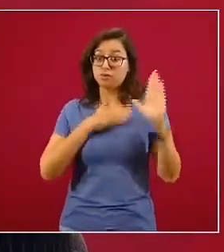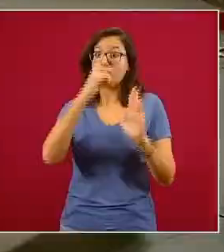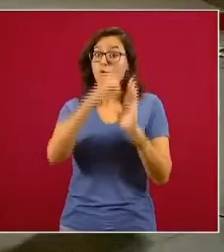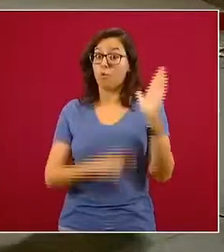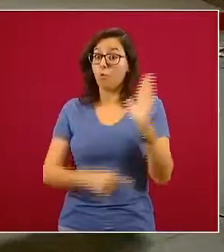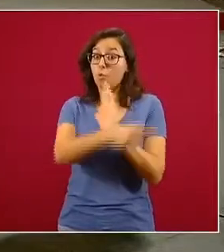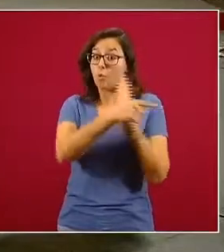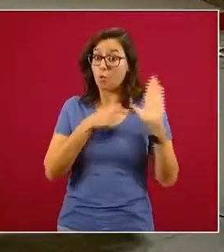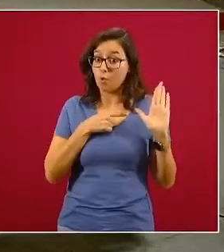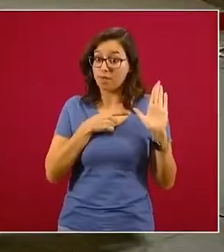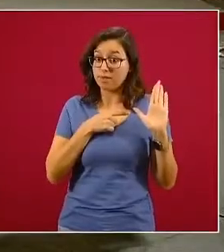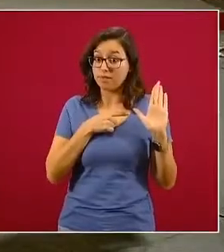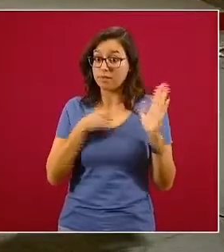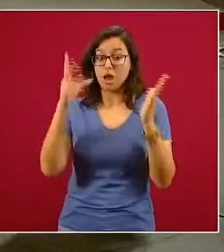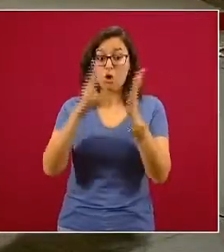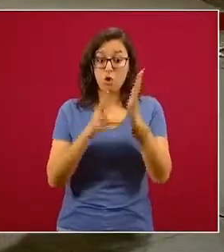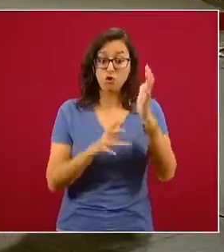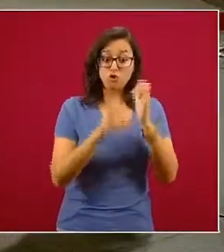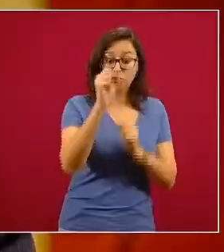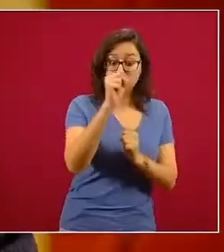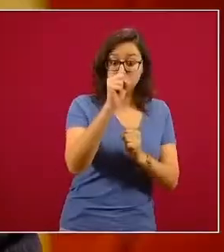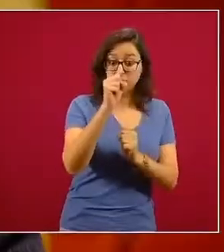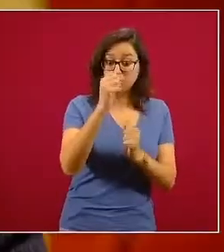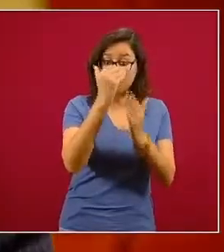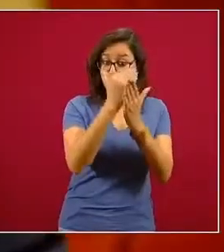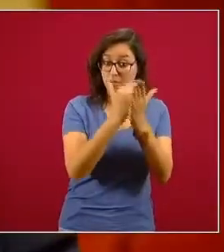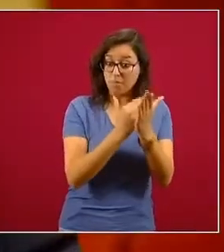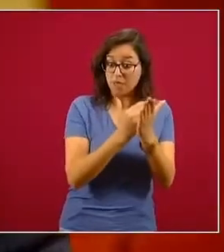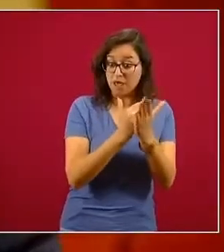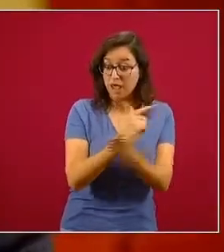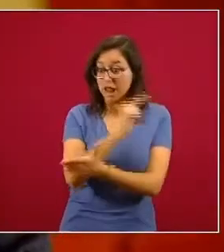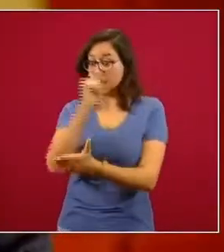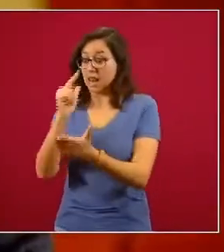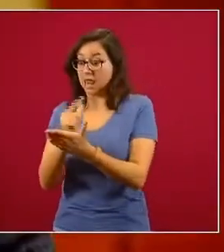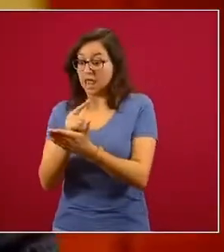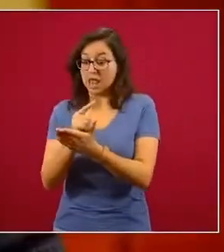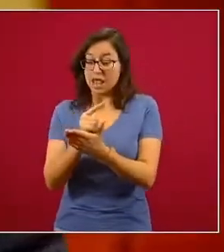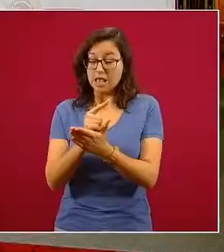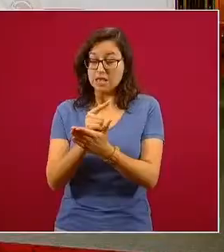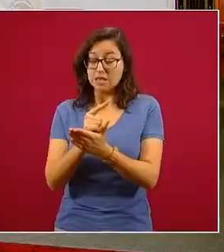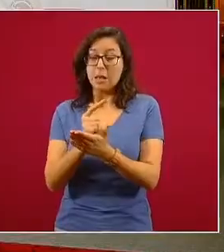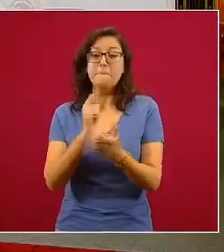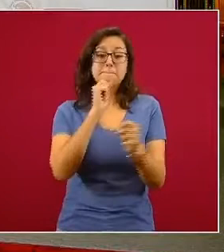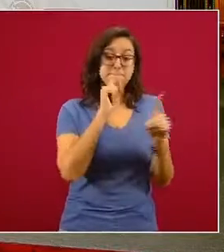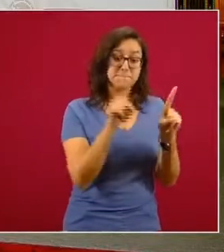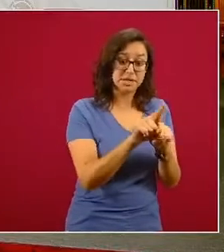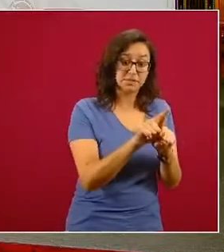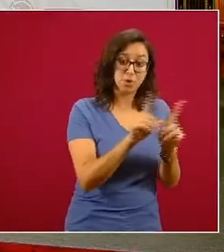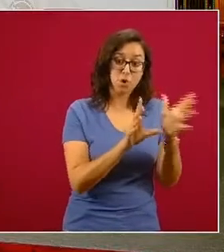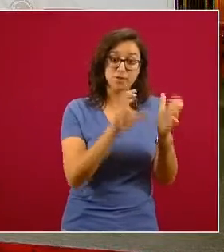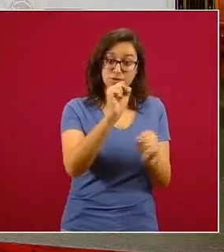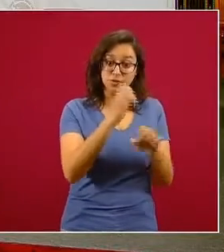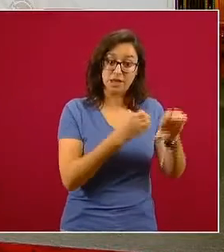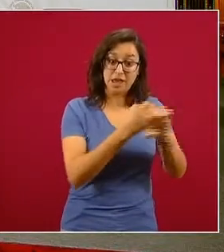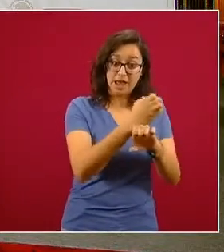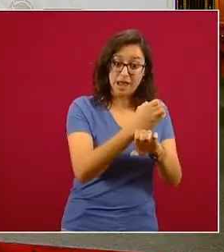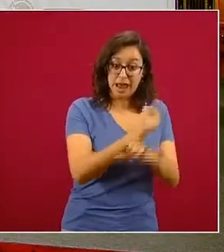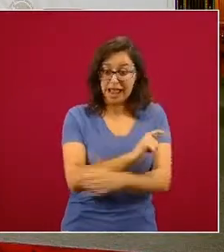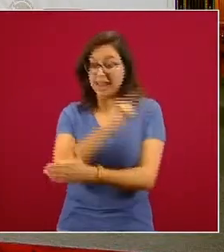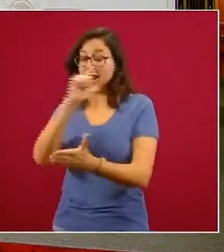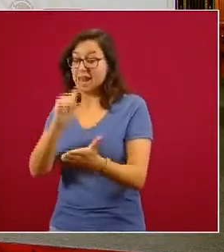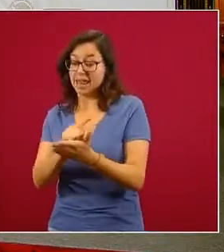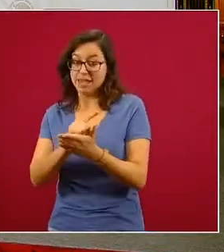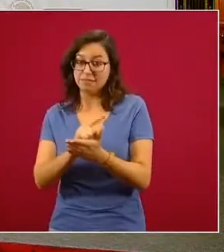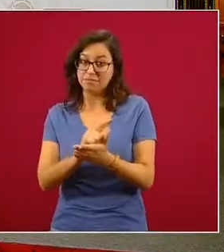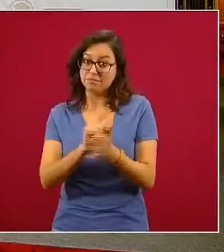cumplir tanto lo que les corresponde de la Constitución de la República como la Constitución del Estado, como las leyes que emanan de cada